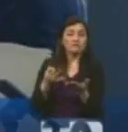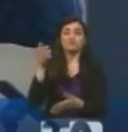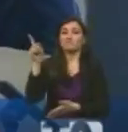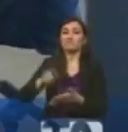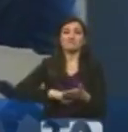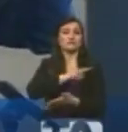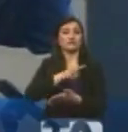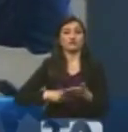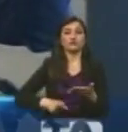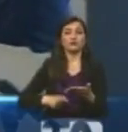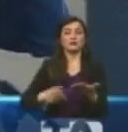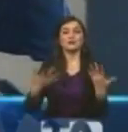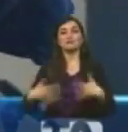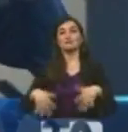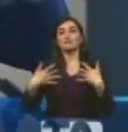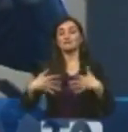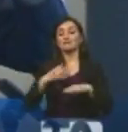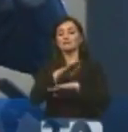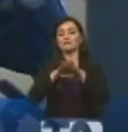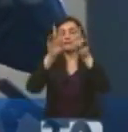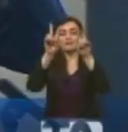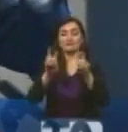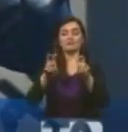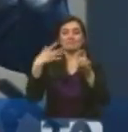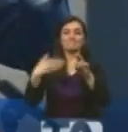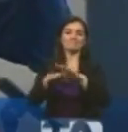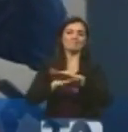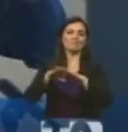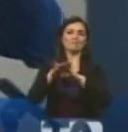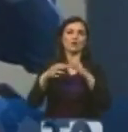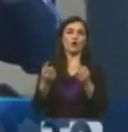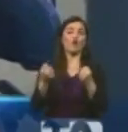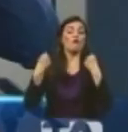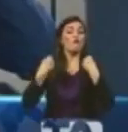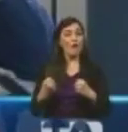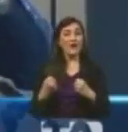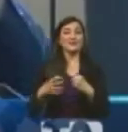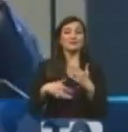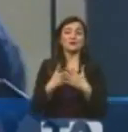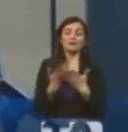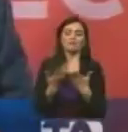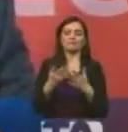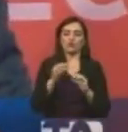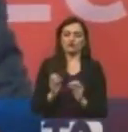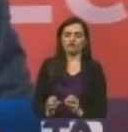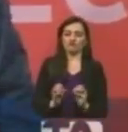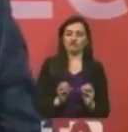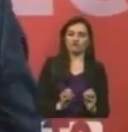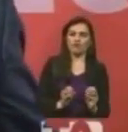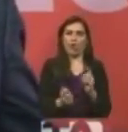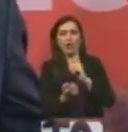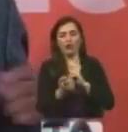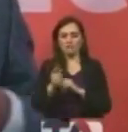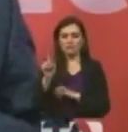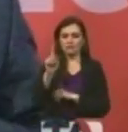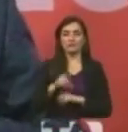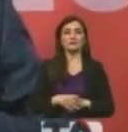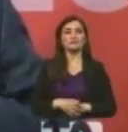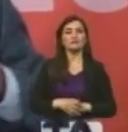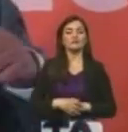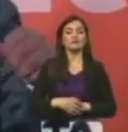desfinanciado en el aspecto primario. Es una regla fuerte, pero que nos va a ayudar a mantenernos disciplinados. El presidente Lenín Moreno lanzó